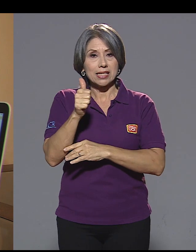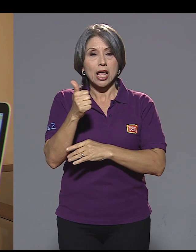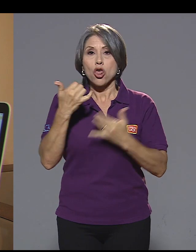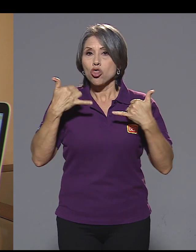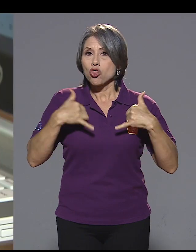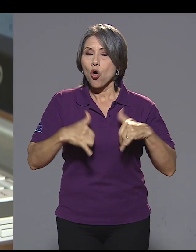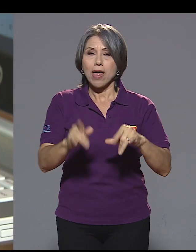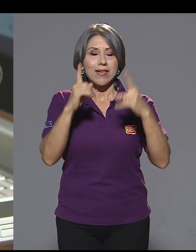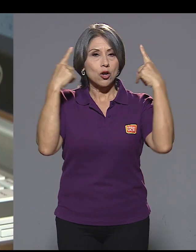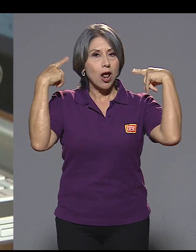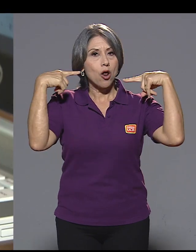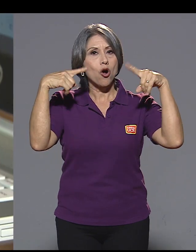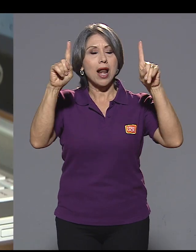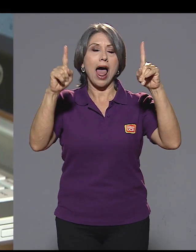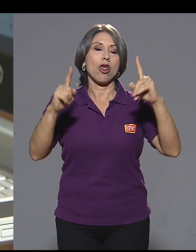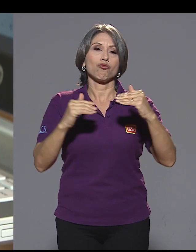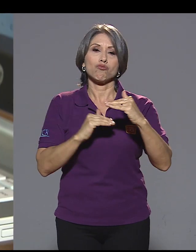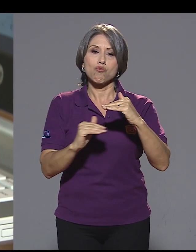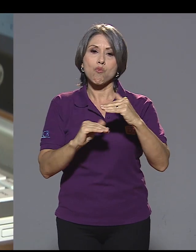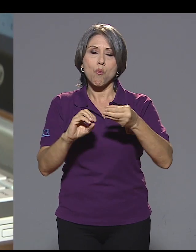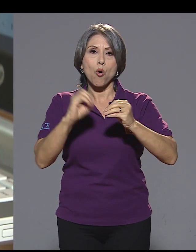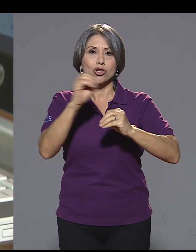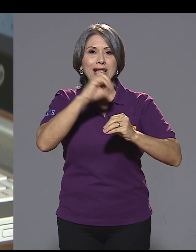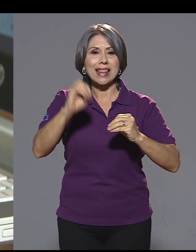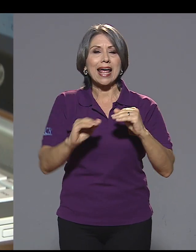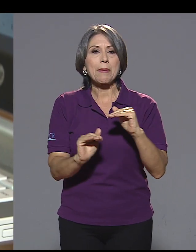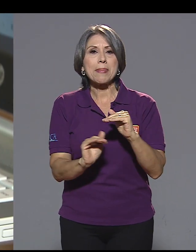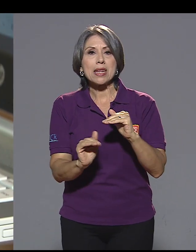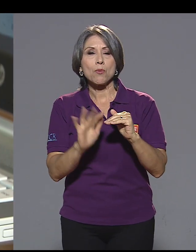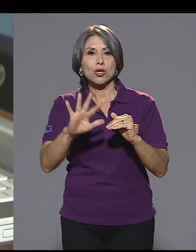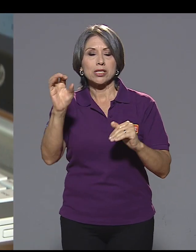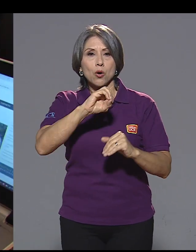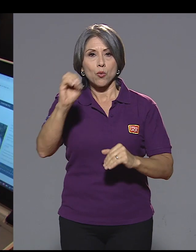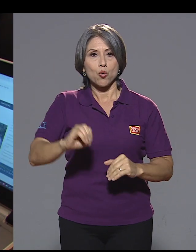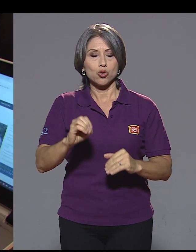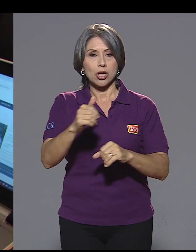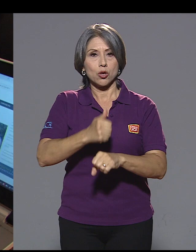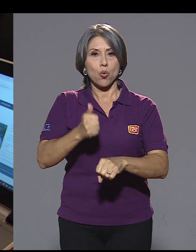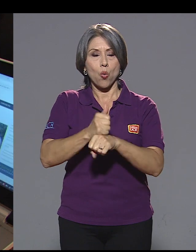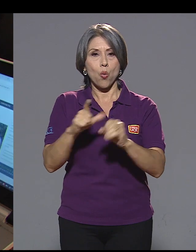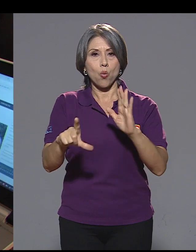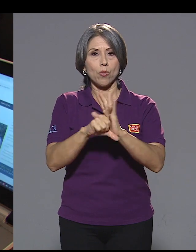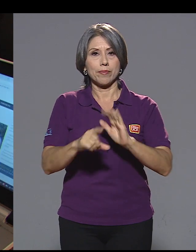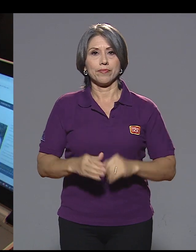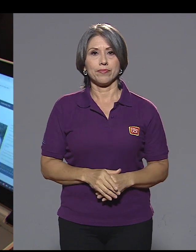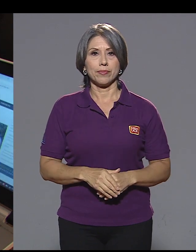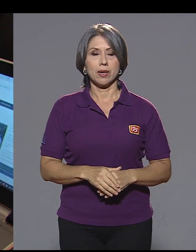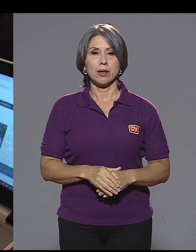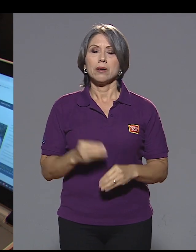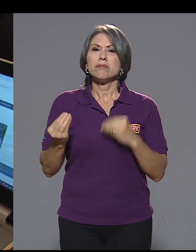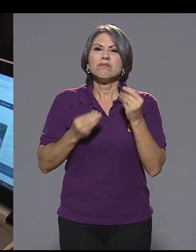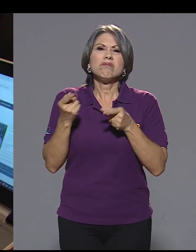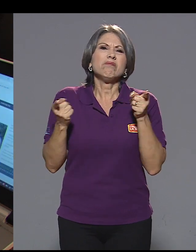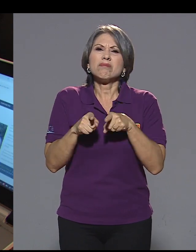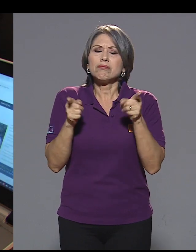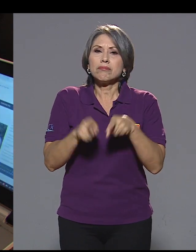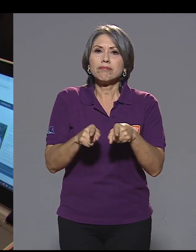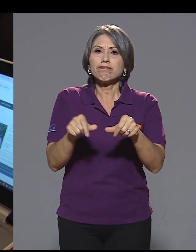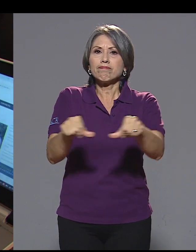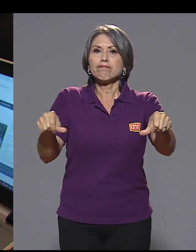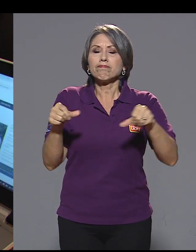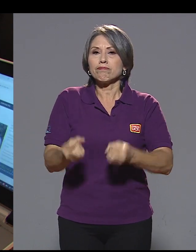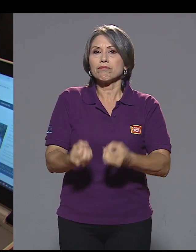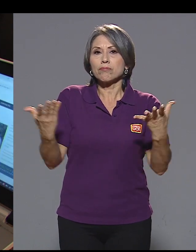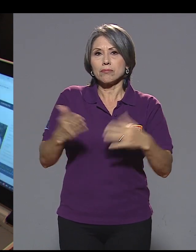logrado alcanzar ni el porcentaje mínimo del 5% que establece. ¿Qué es lo que ha pasado propiamente en el